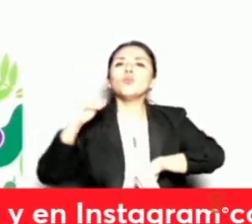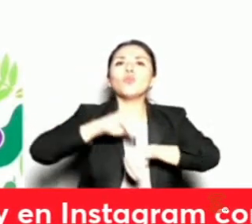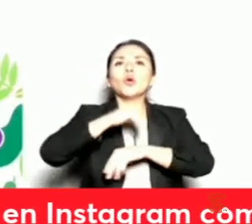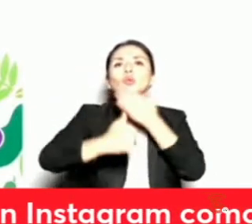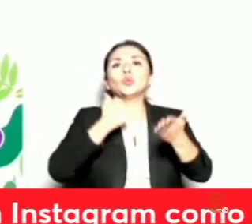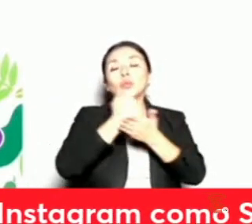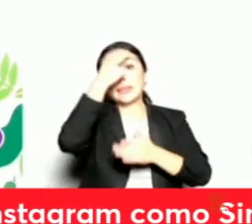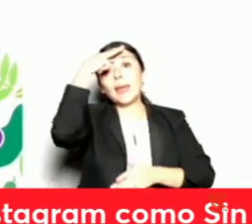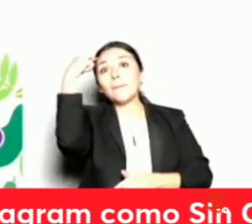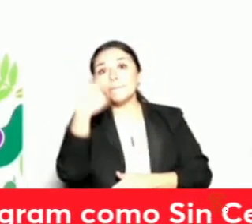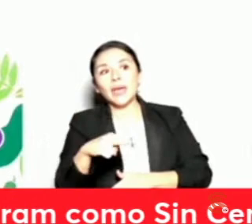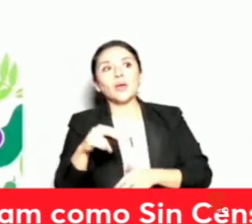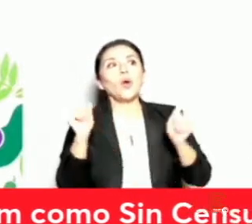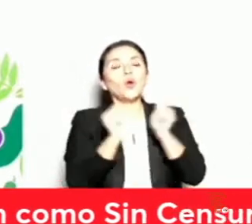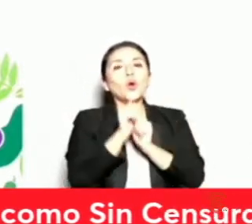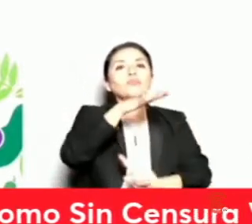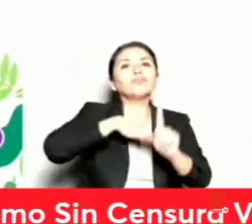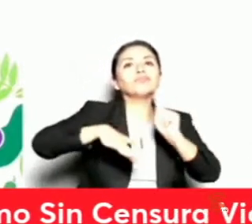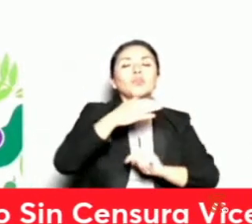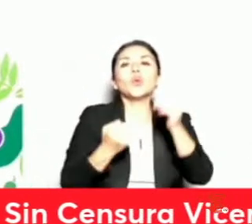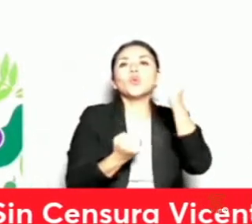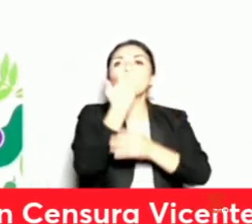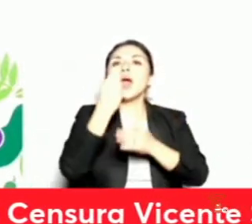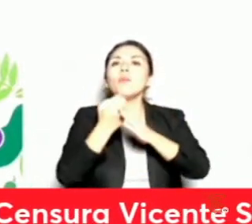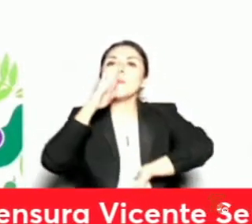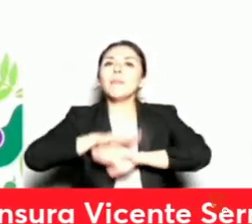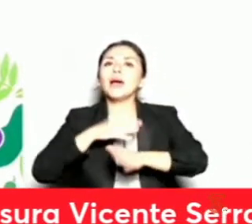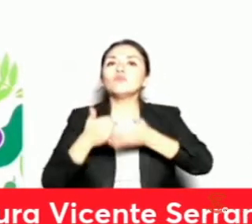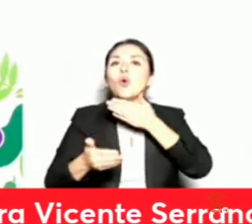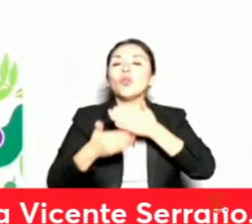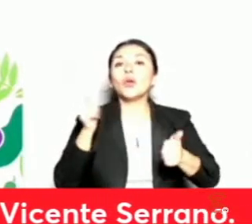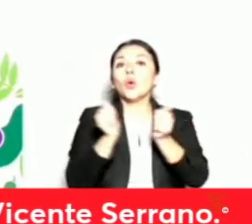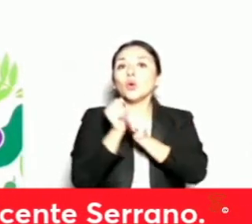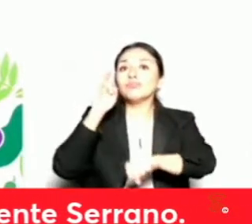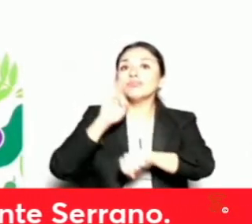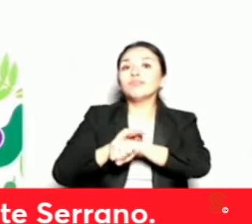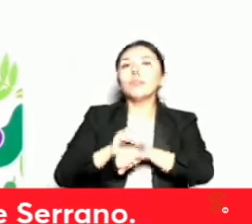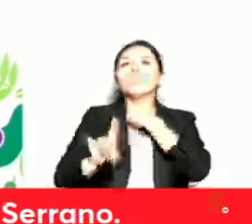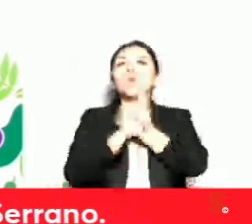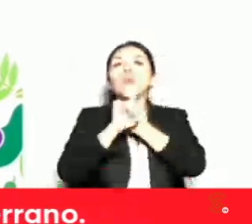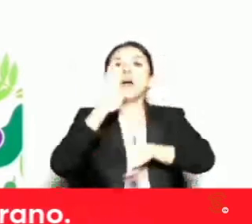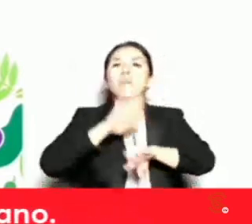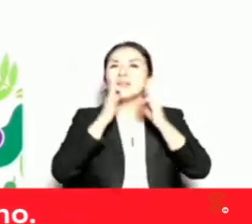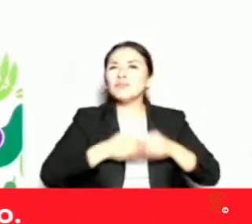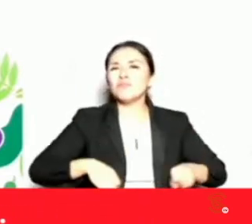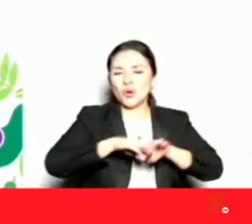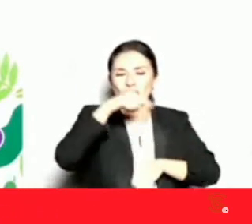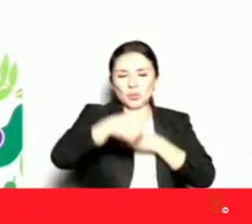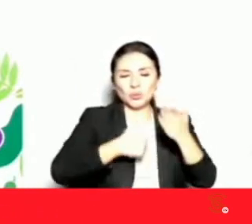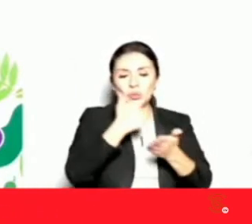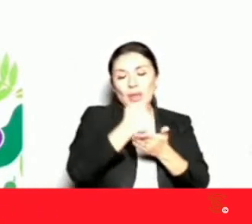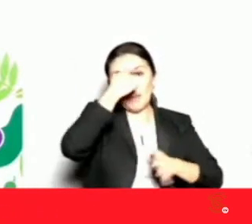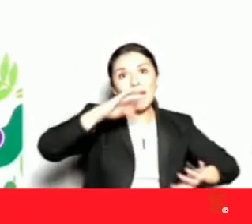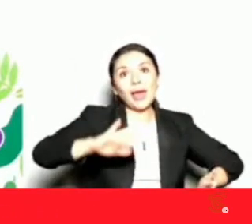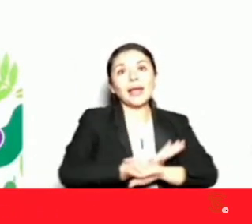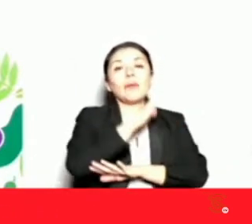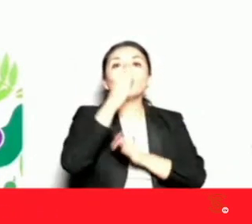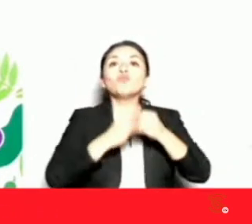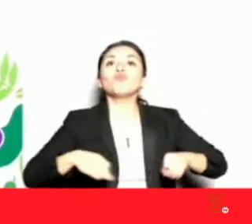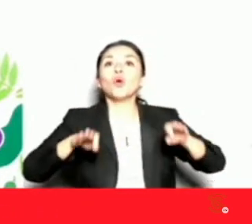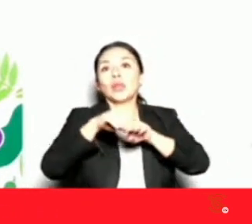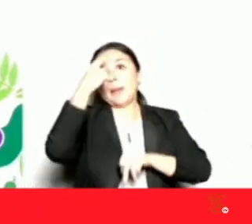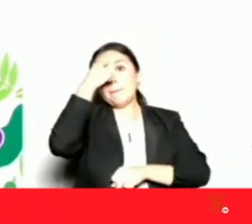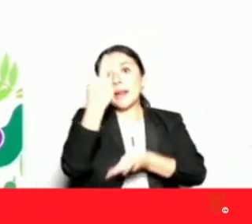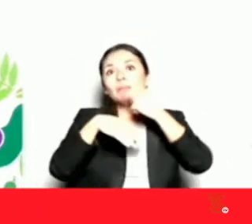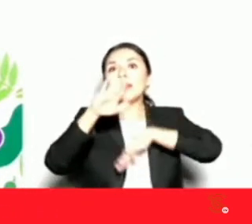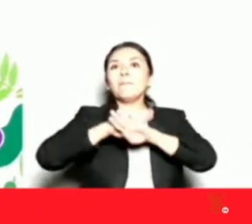de México un ecosistema de innovación moderno que aborde los desafíos más grandes de la capital y la convierta en referente global de